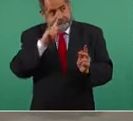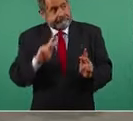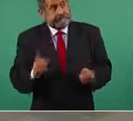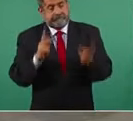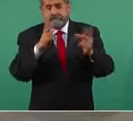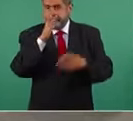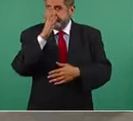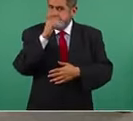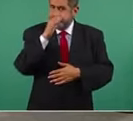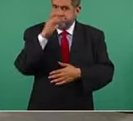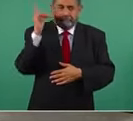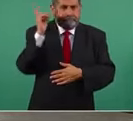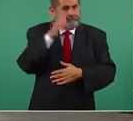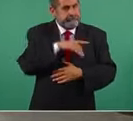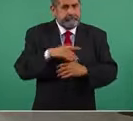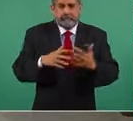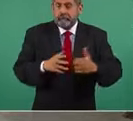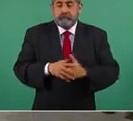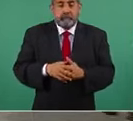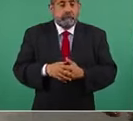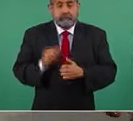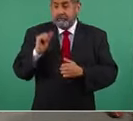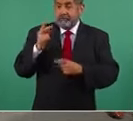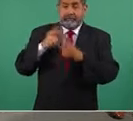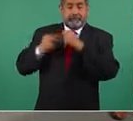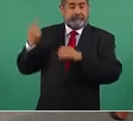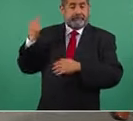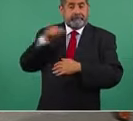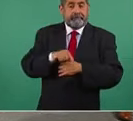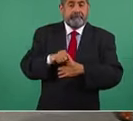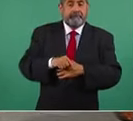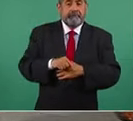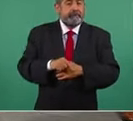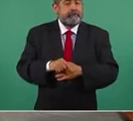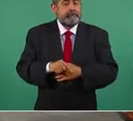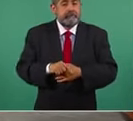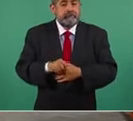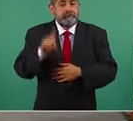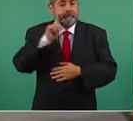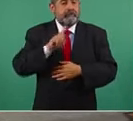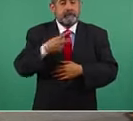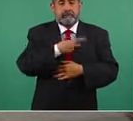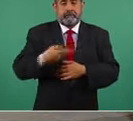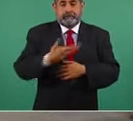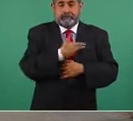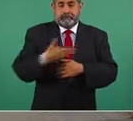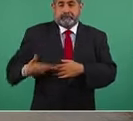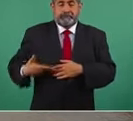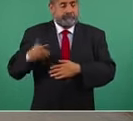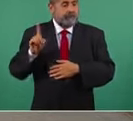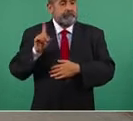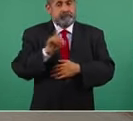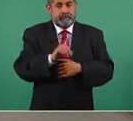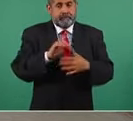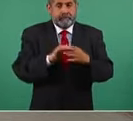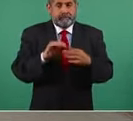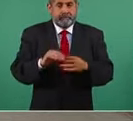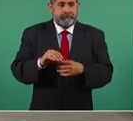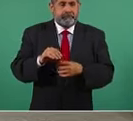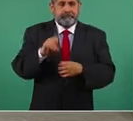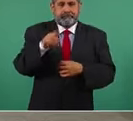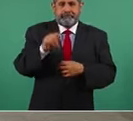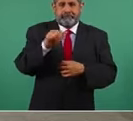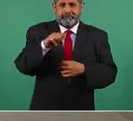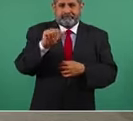venderlo. Ahora que vino la vicepresidenta Kamala